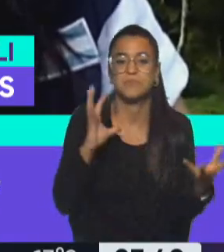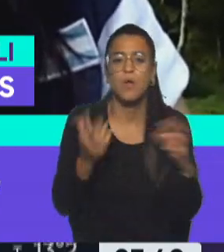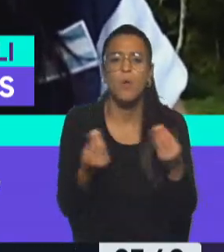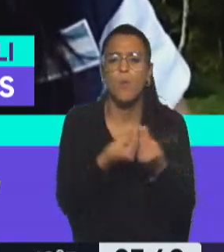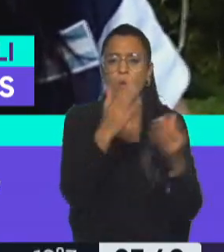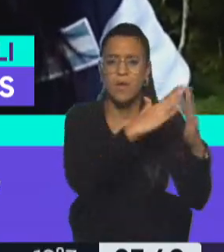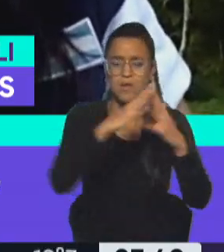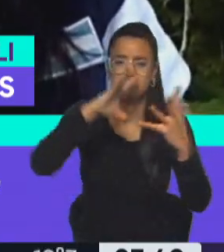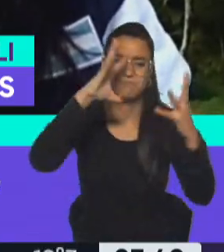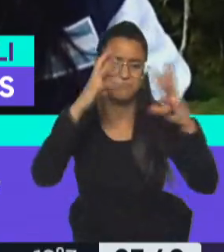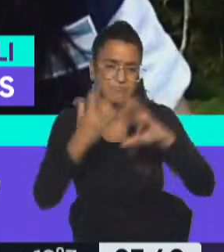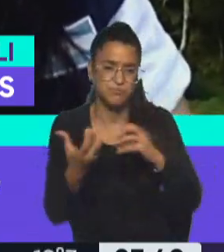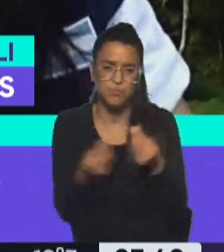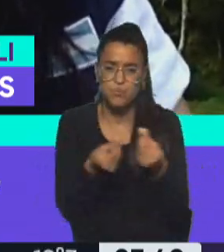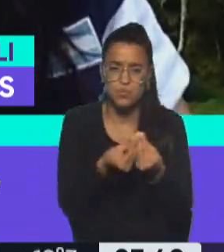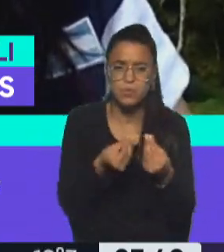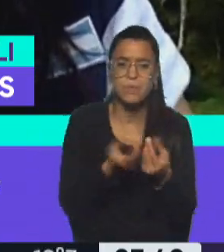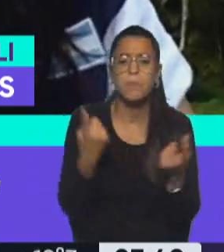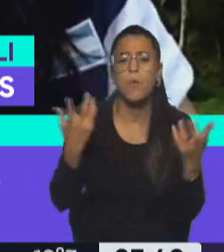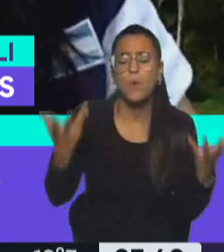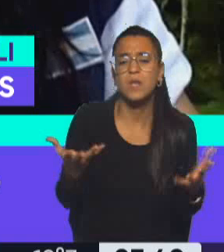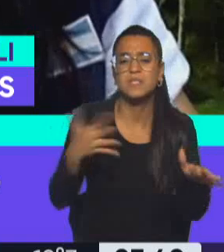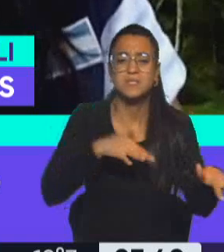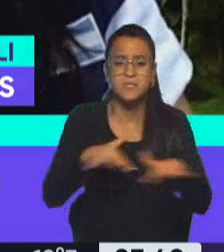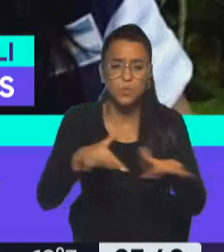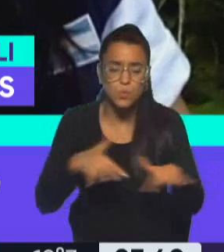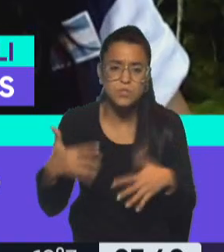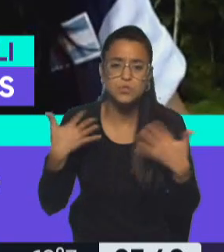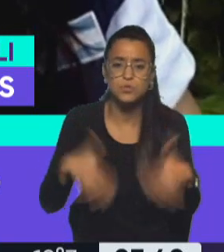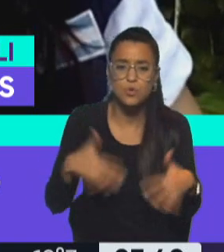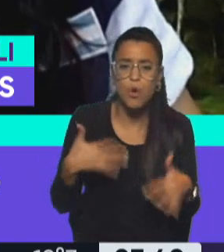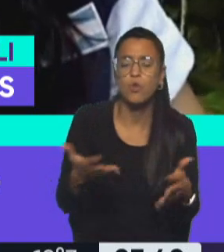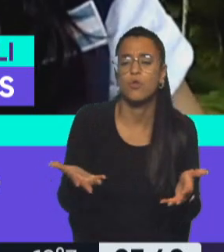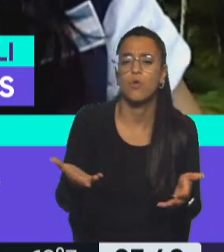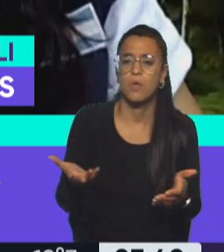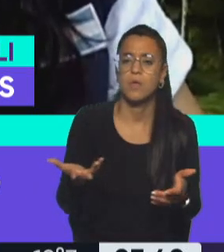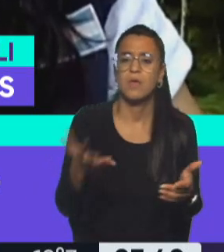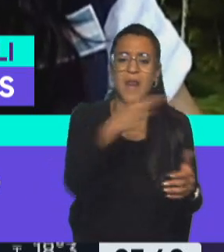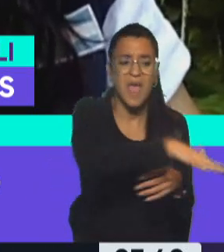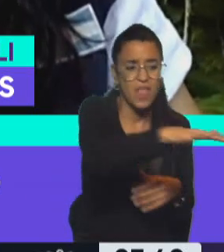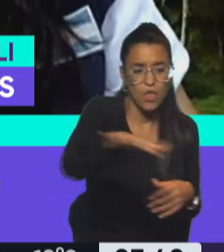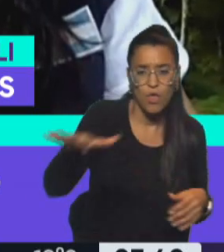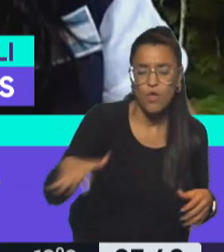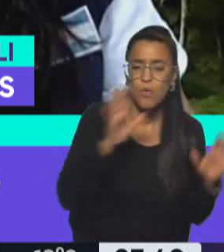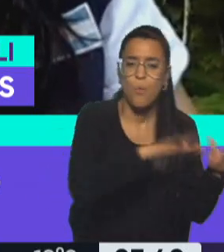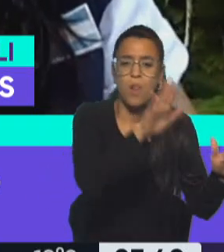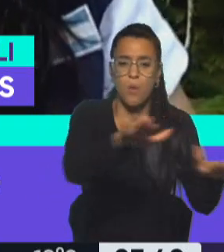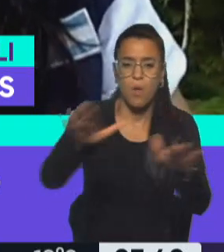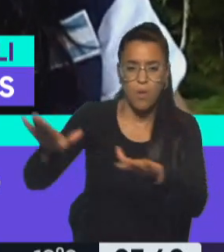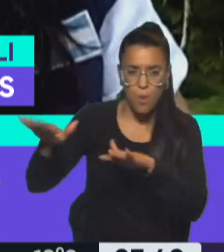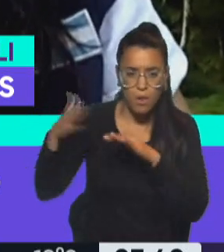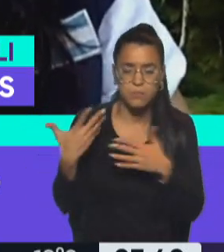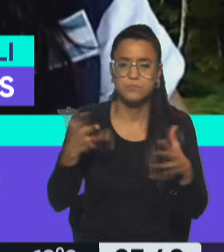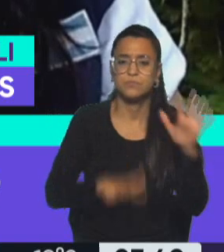casas destruidas. Pero bueno, es una situación que se repetía en muchas de las regiones en las que las diferentes